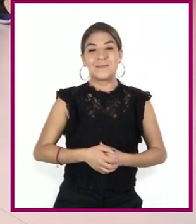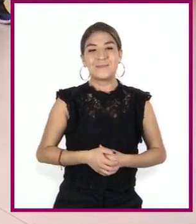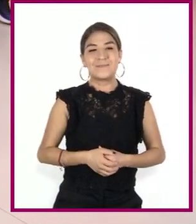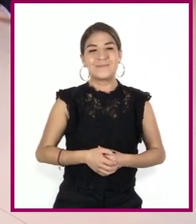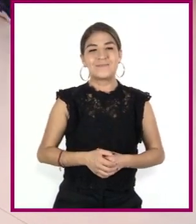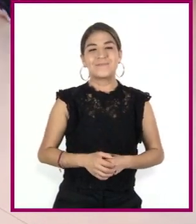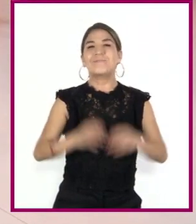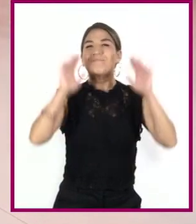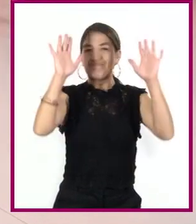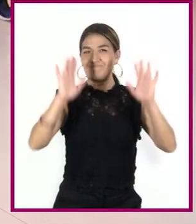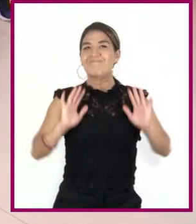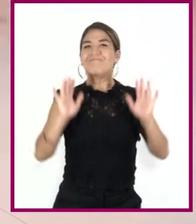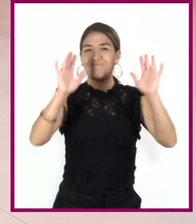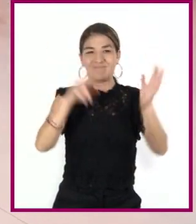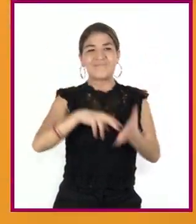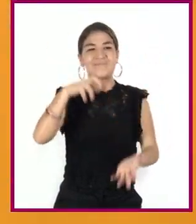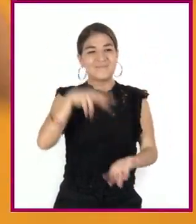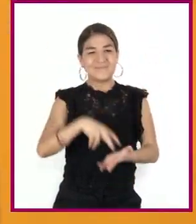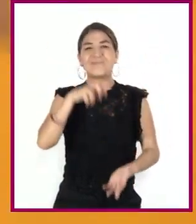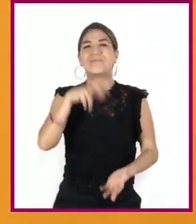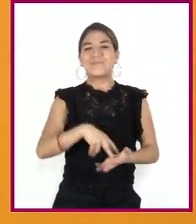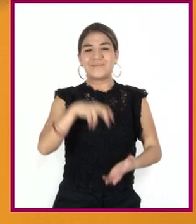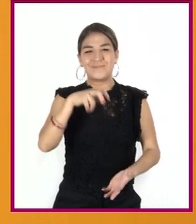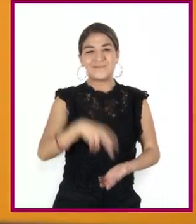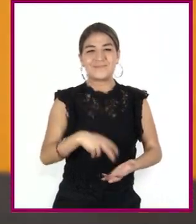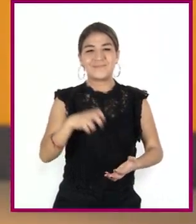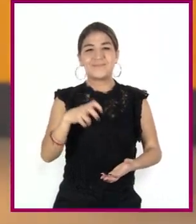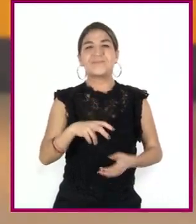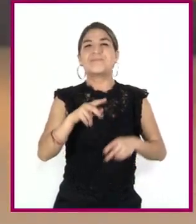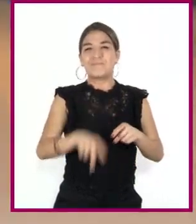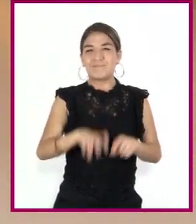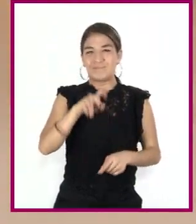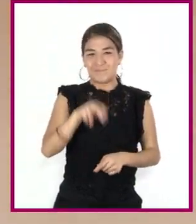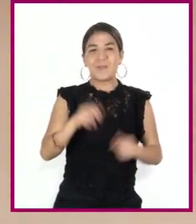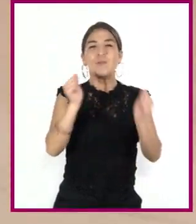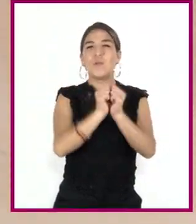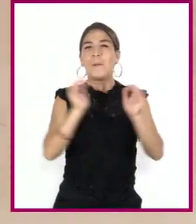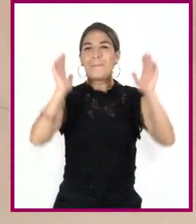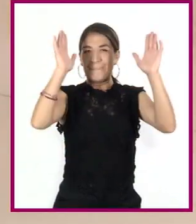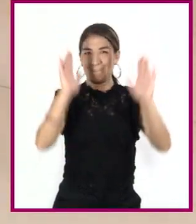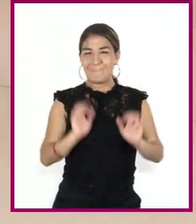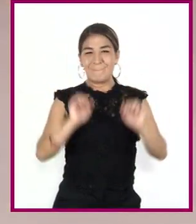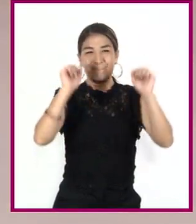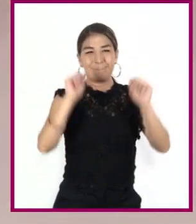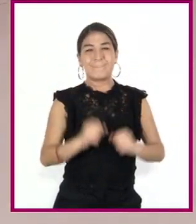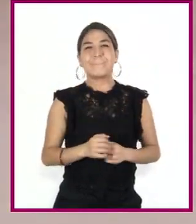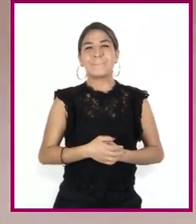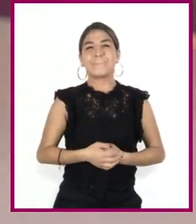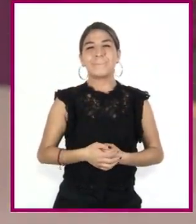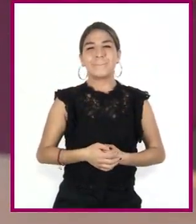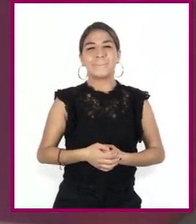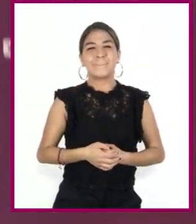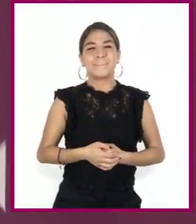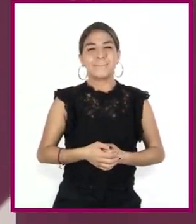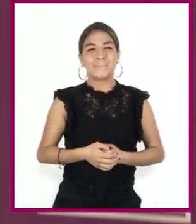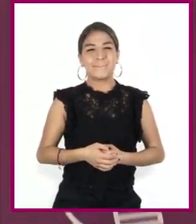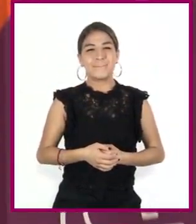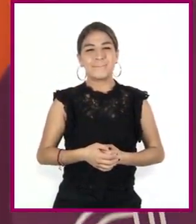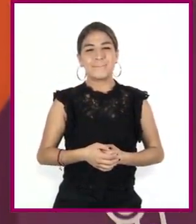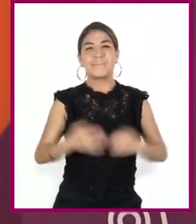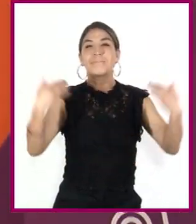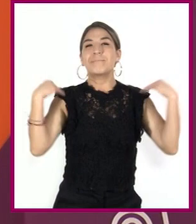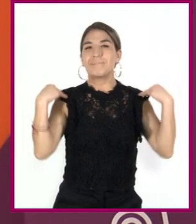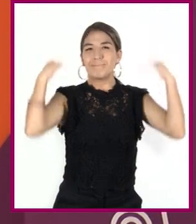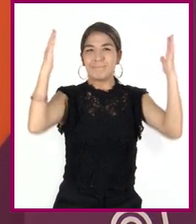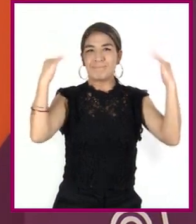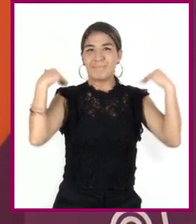maestra. Vamos a hacer la elevación de rodillas con brazos que tocan los hombros y se extienden hacia arriba.